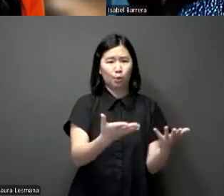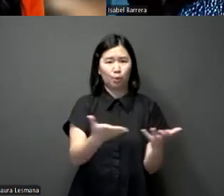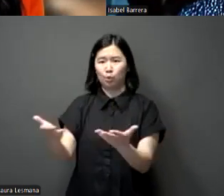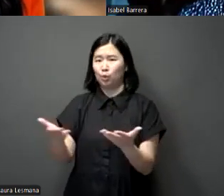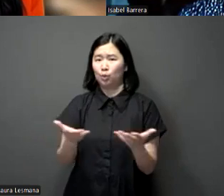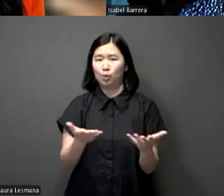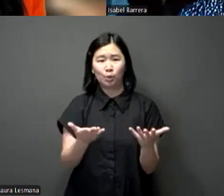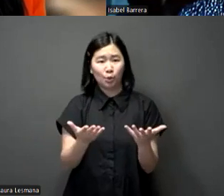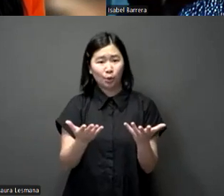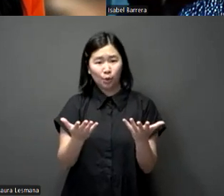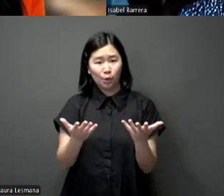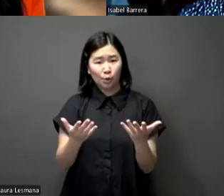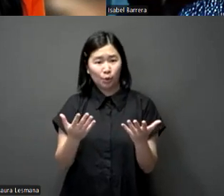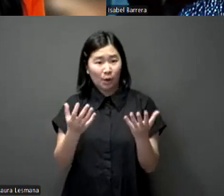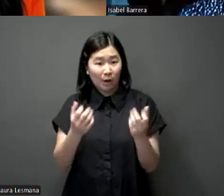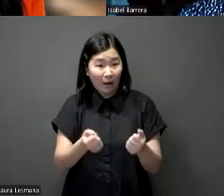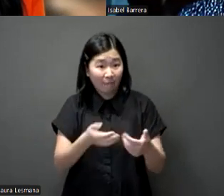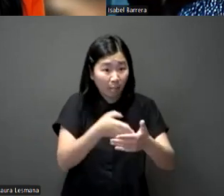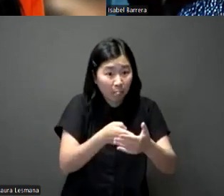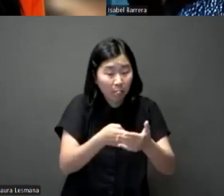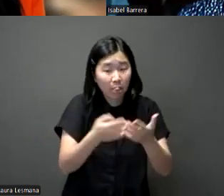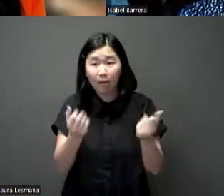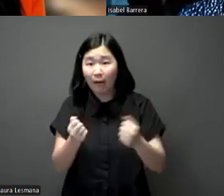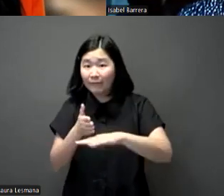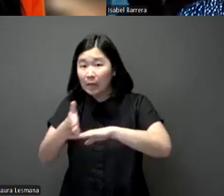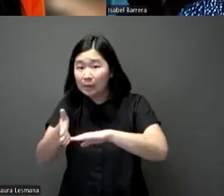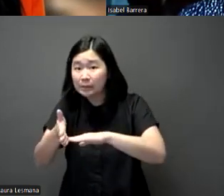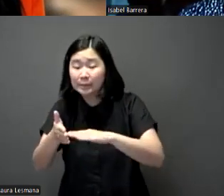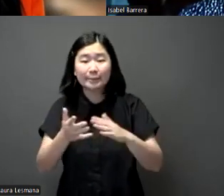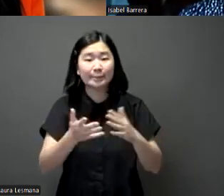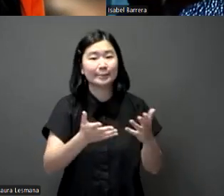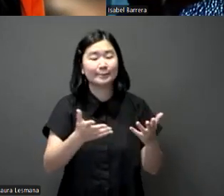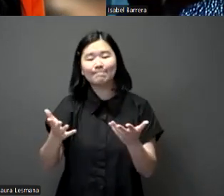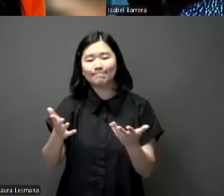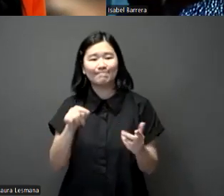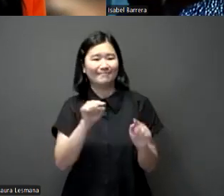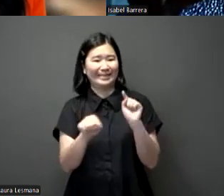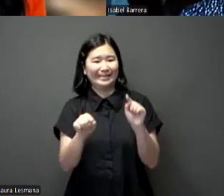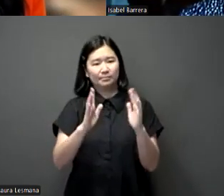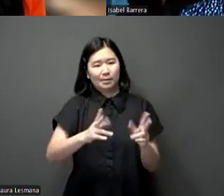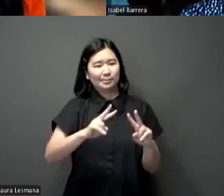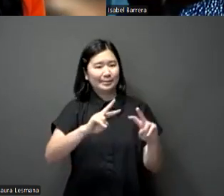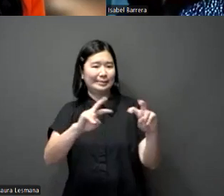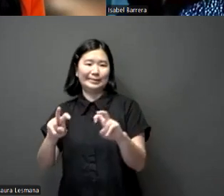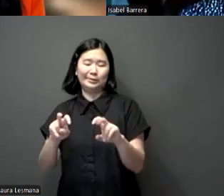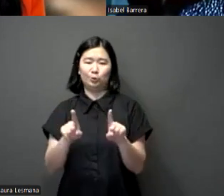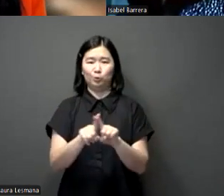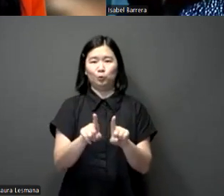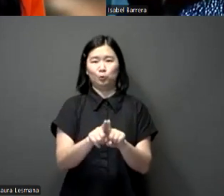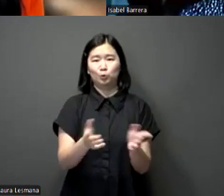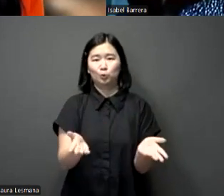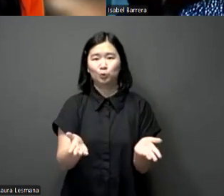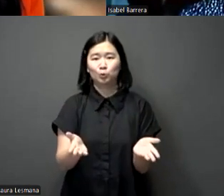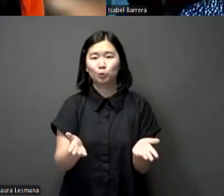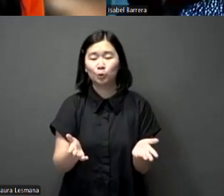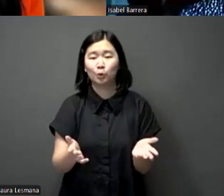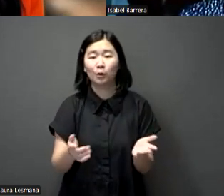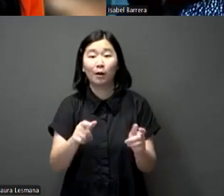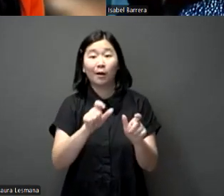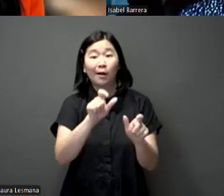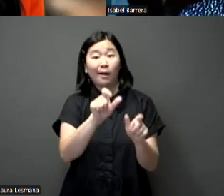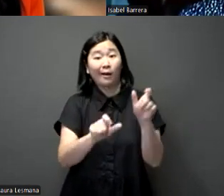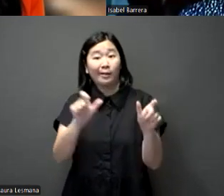también de estratificación social. Sin embargo, no tenemos como no hemos completado el proceso, todavía no tenemos